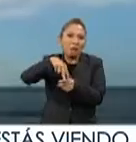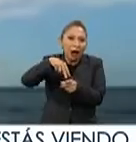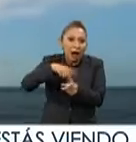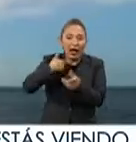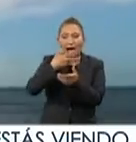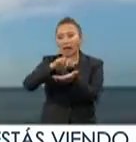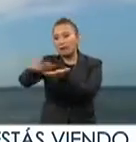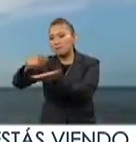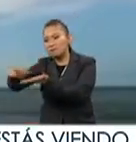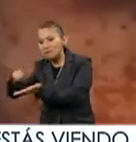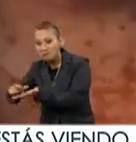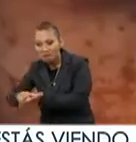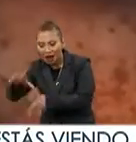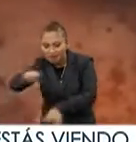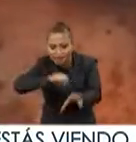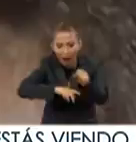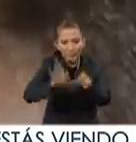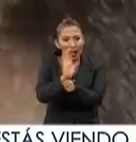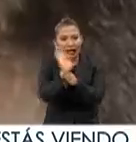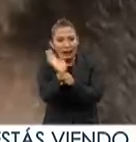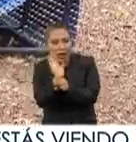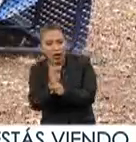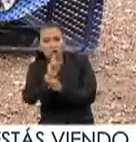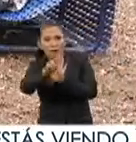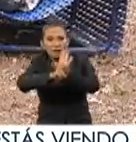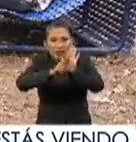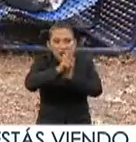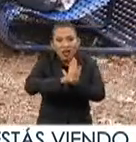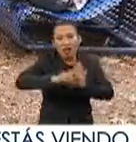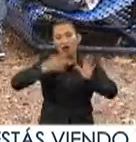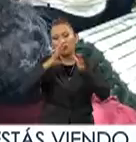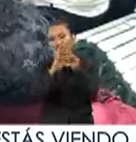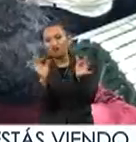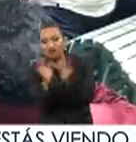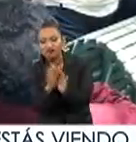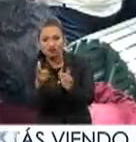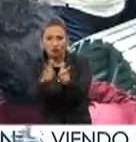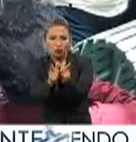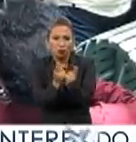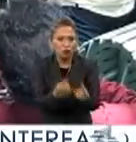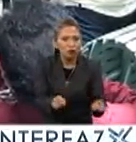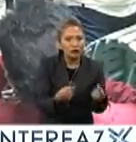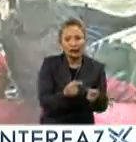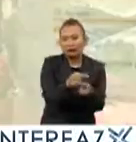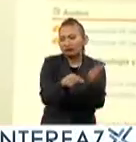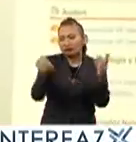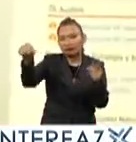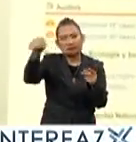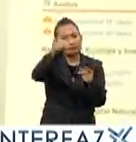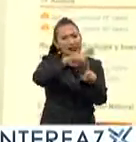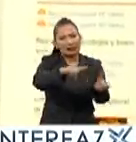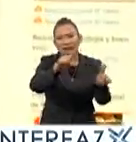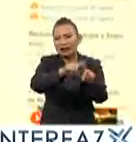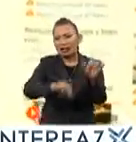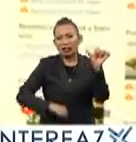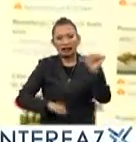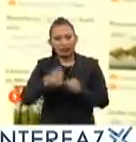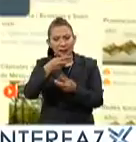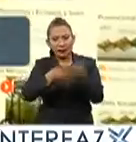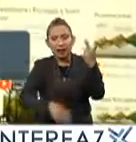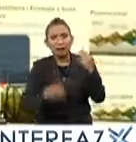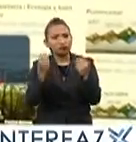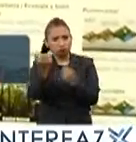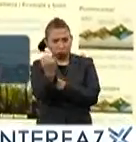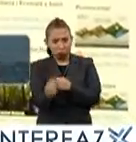limpiar playas, películas, documentales, charlas, conciertos. Ahora sí que es una variedad y ha